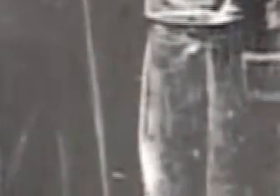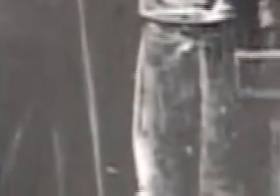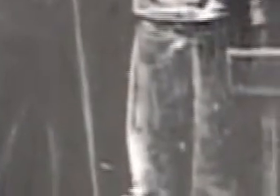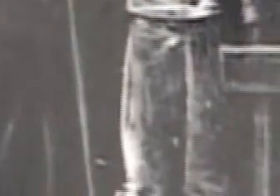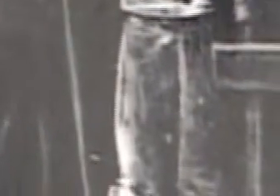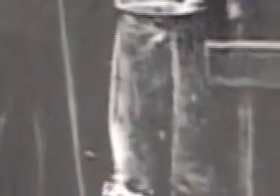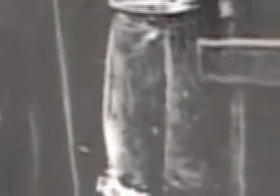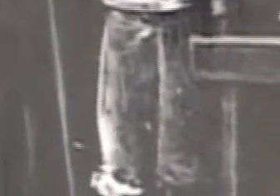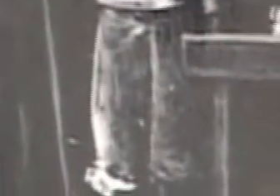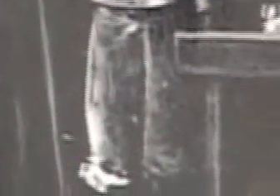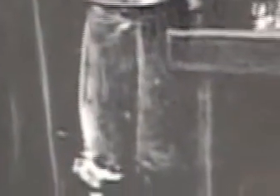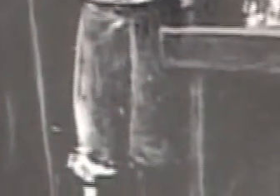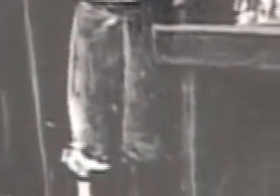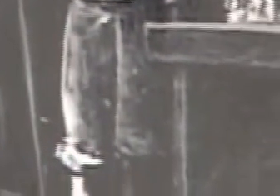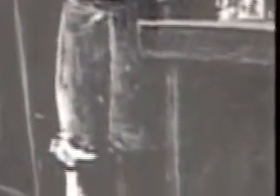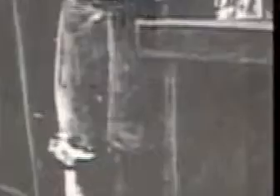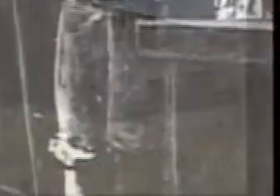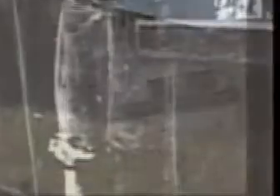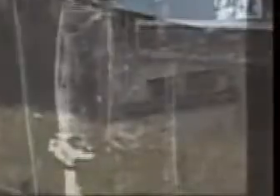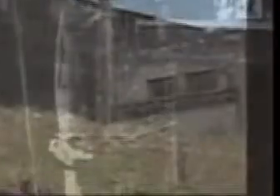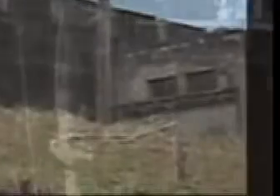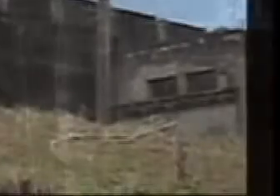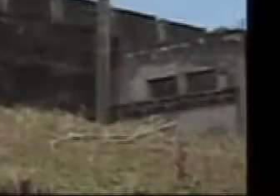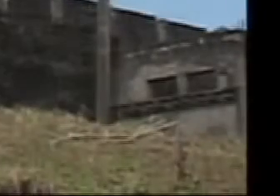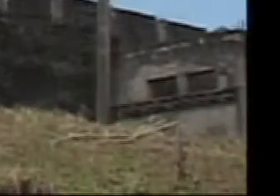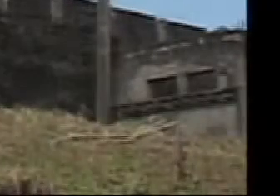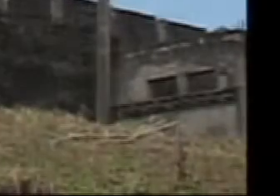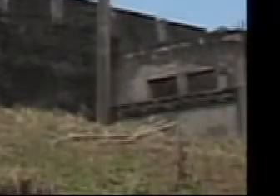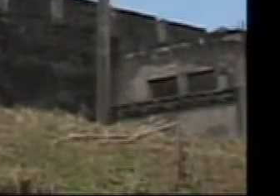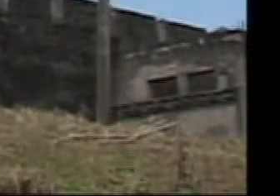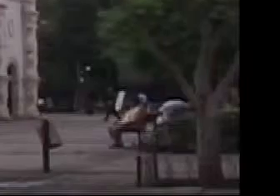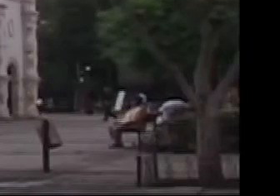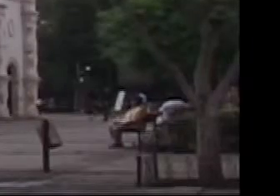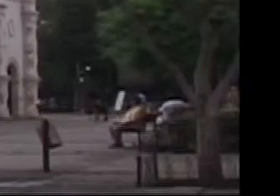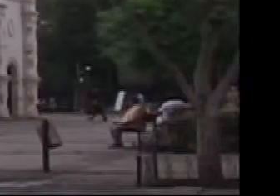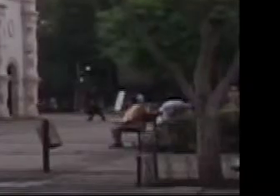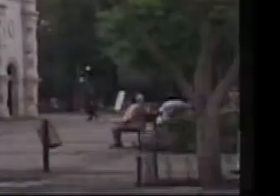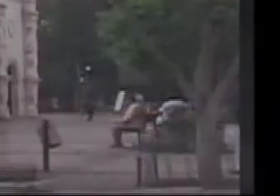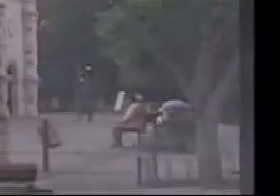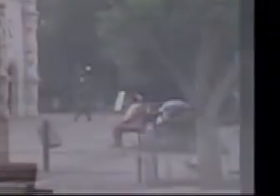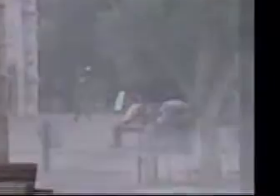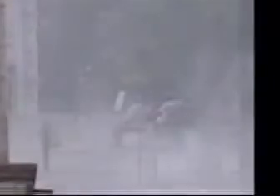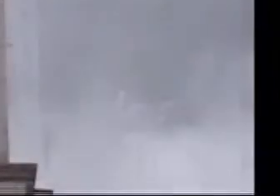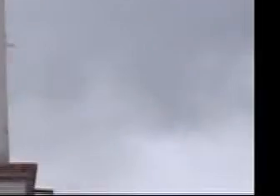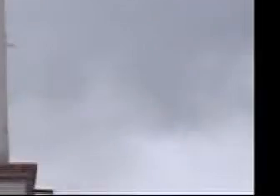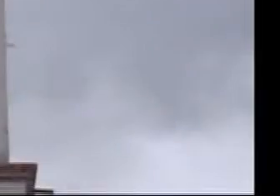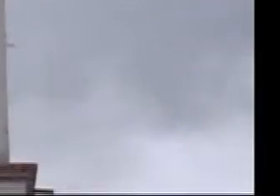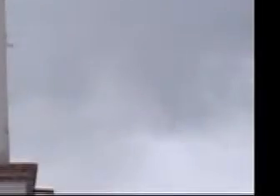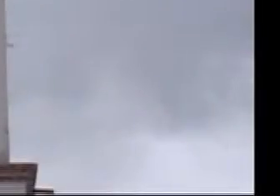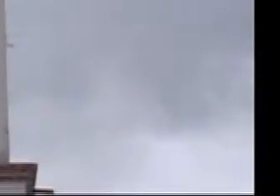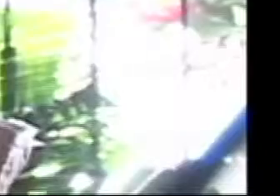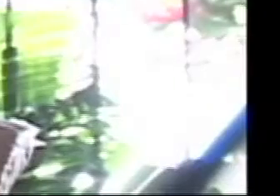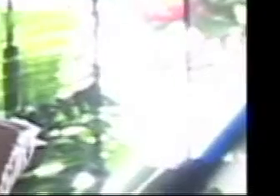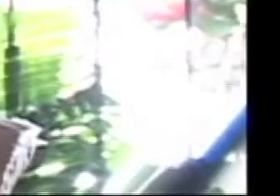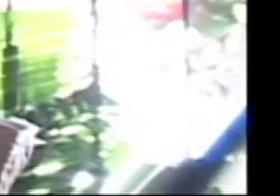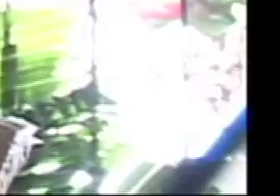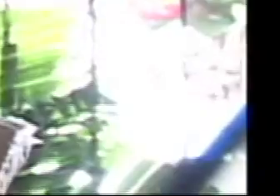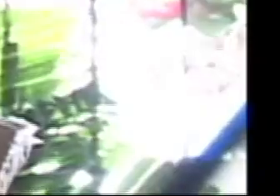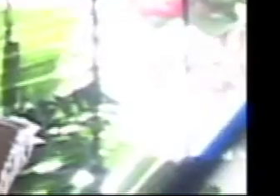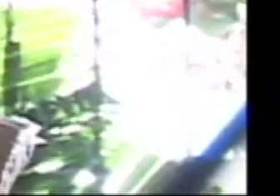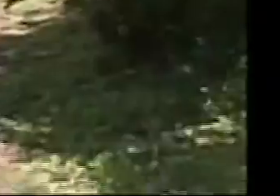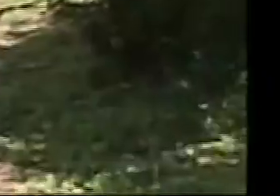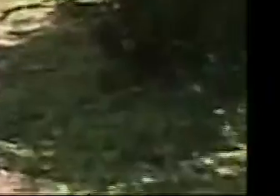enfrentó a las tropas estadounidenses en el coyote pe la barranca y más allá fue muerto